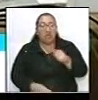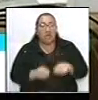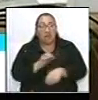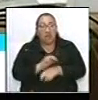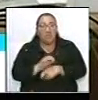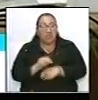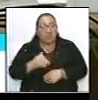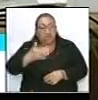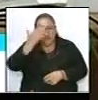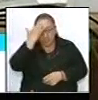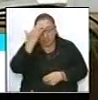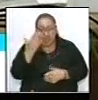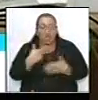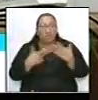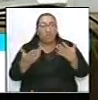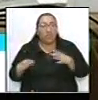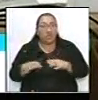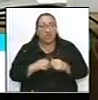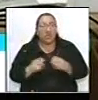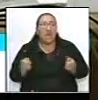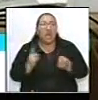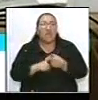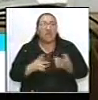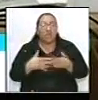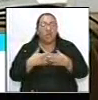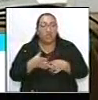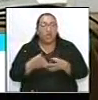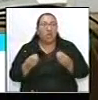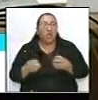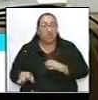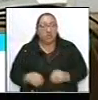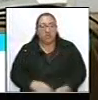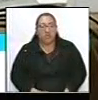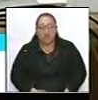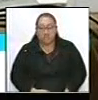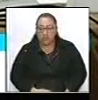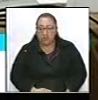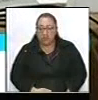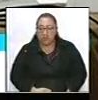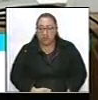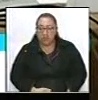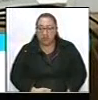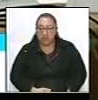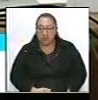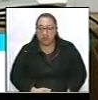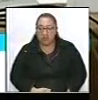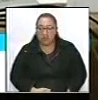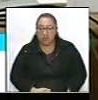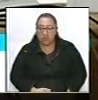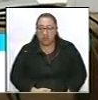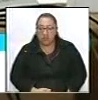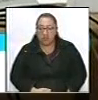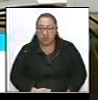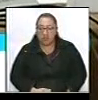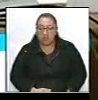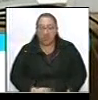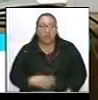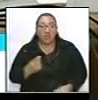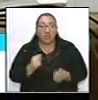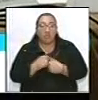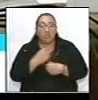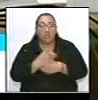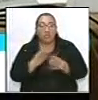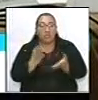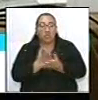que sepan qué hacer, hasta dónde hacer y cómo hacerlo. Y eso solo se va a lograr con la formación en las escuelas de